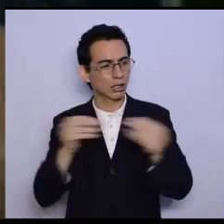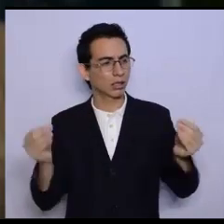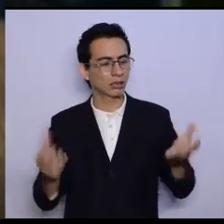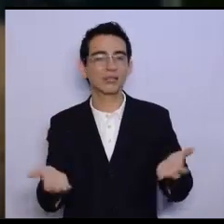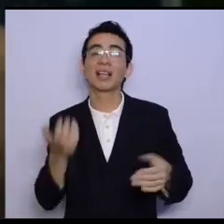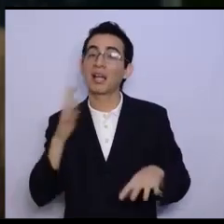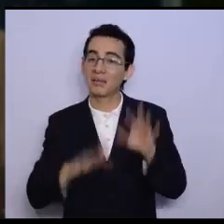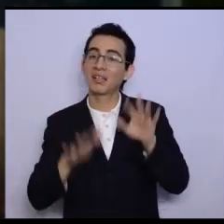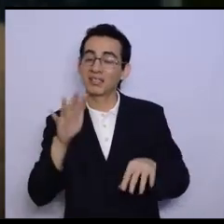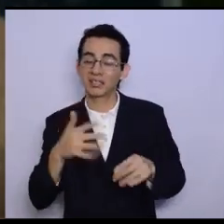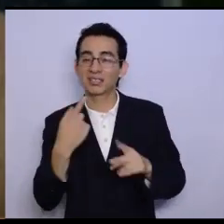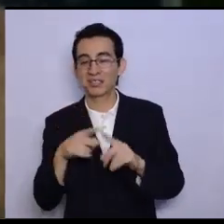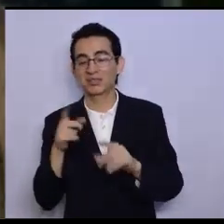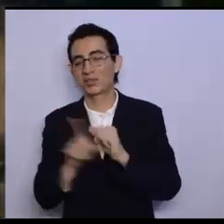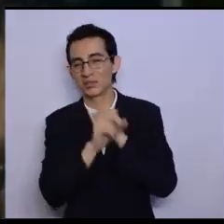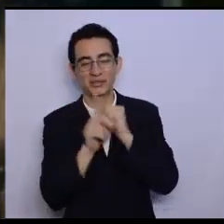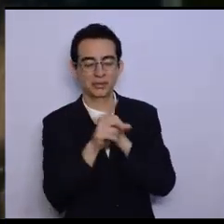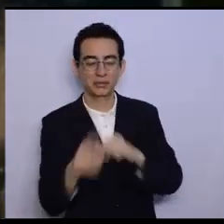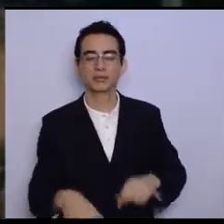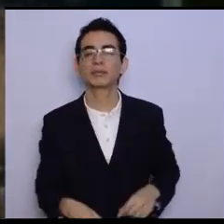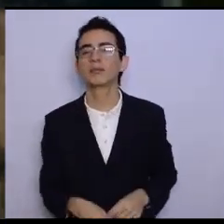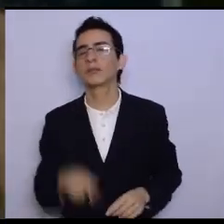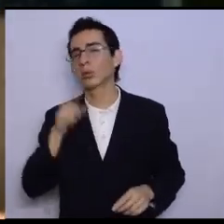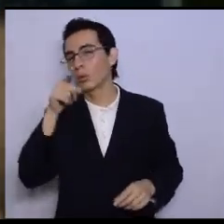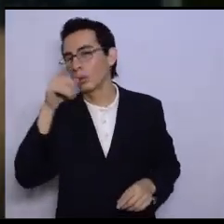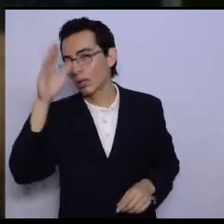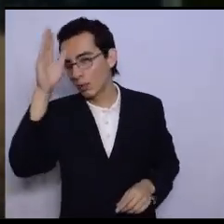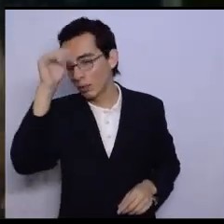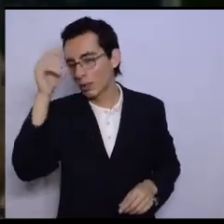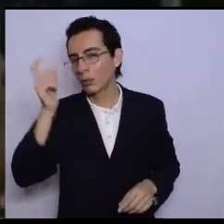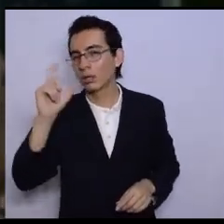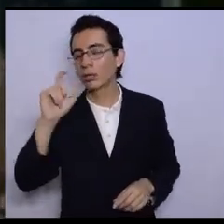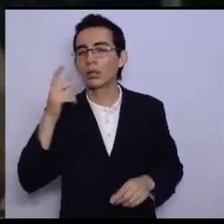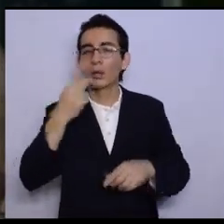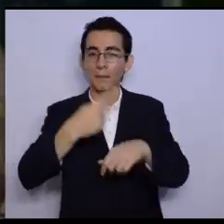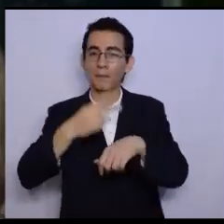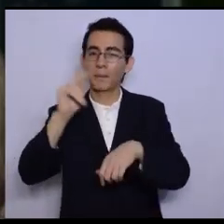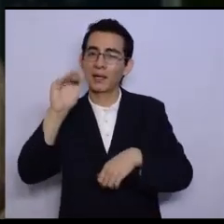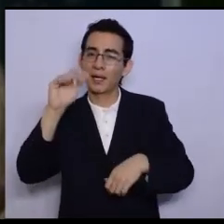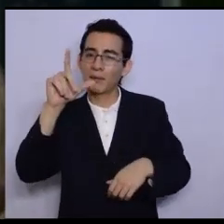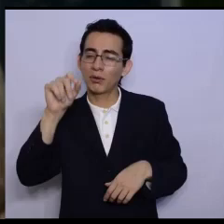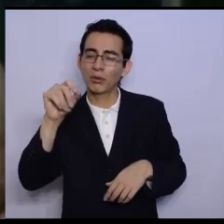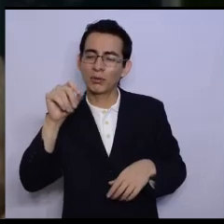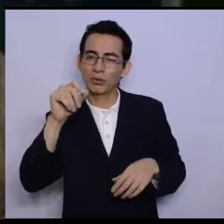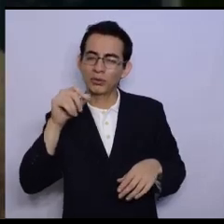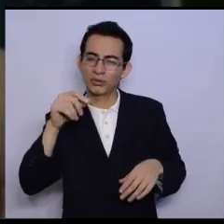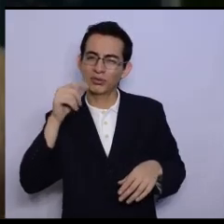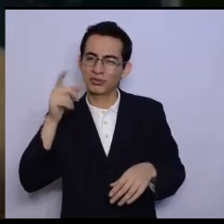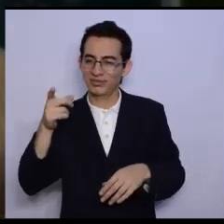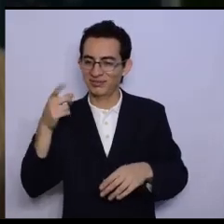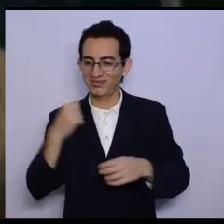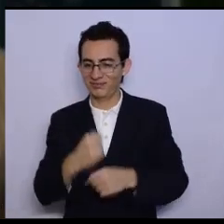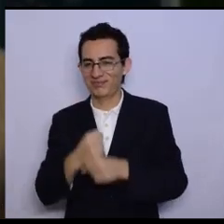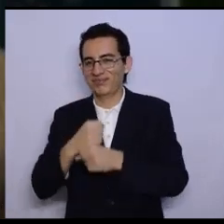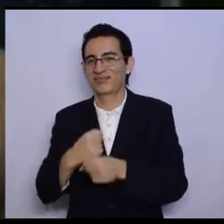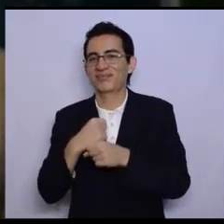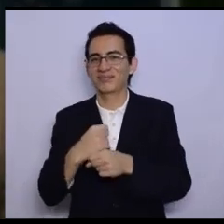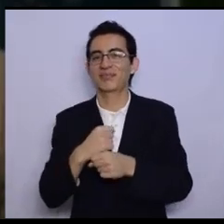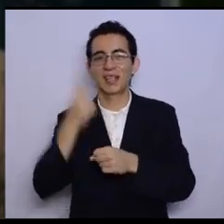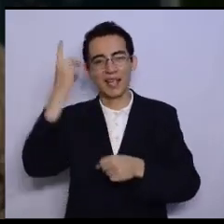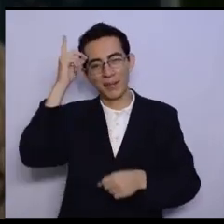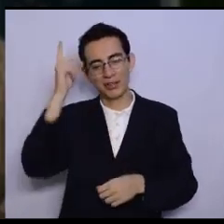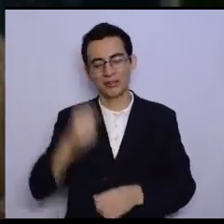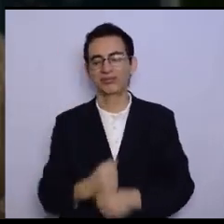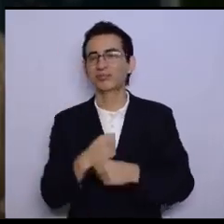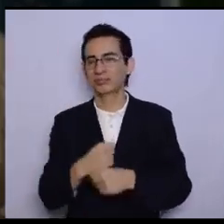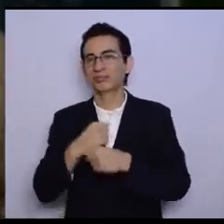Bueno, ¿se acuerdan que Pablo, cuando se convirtió, vio una luz que lo deslumbró, la luz de Cristo, ¿se acuerdan? Que era